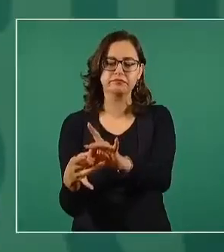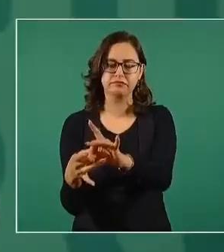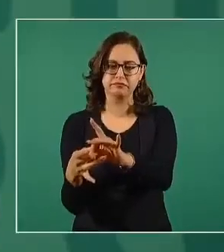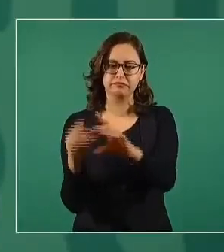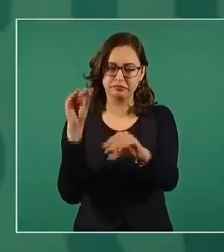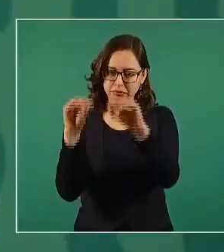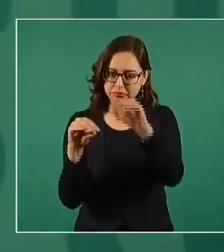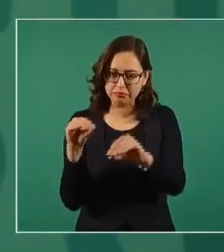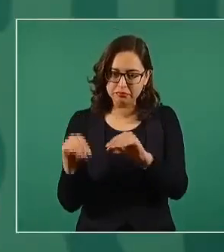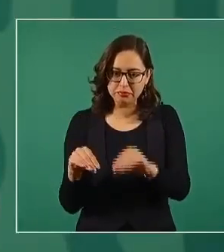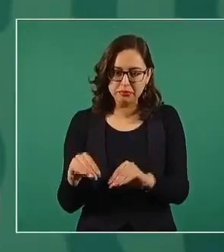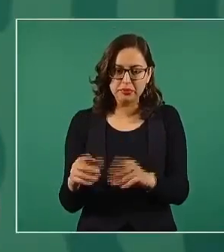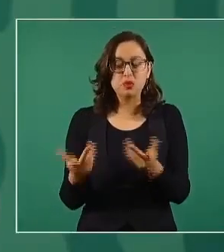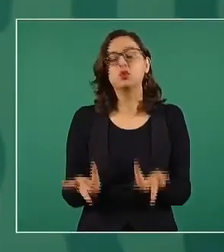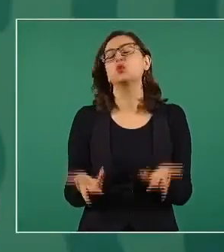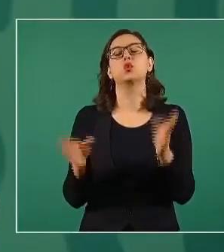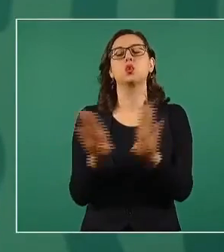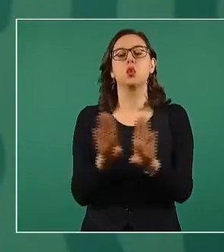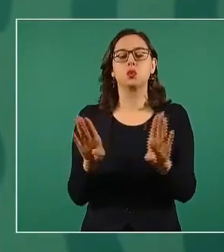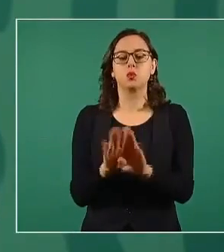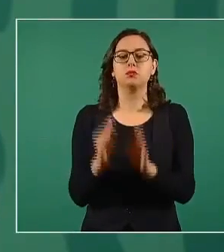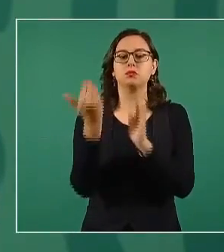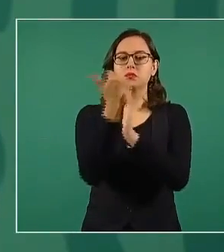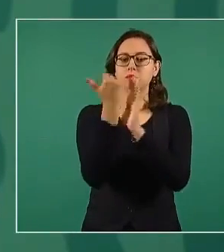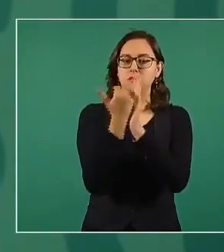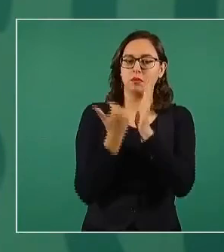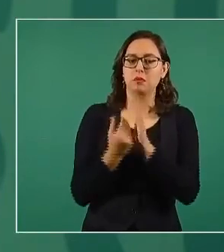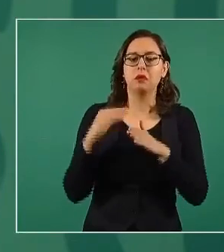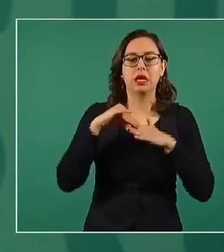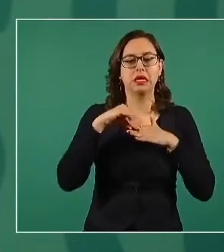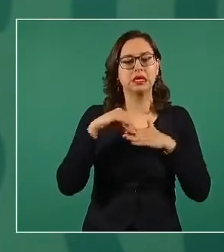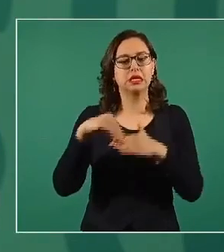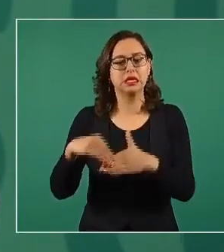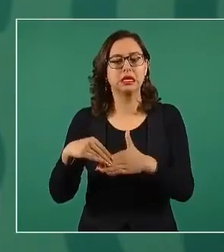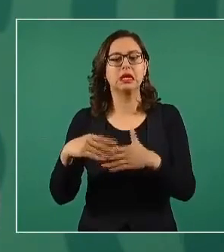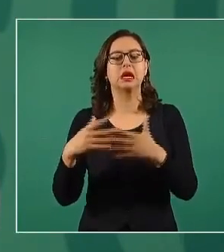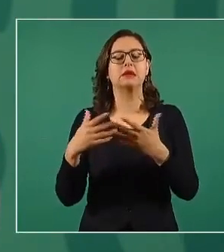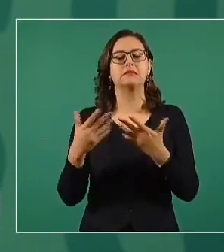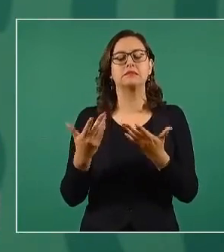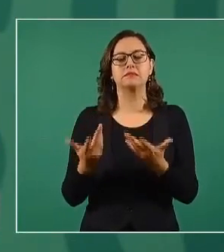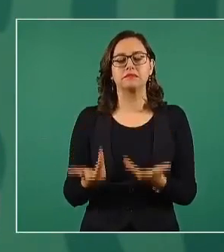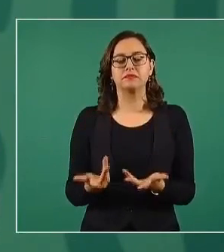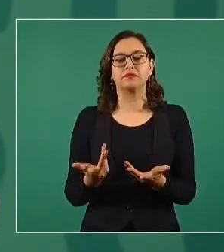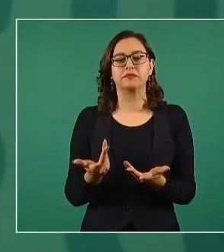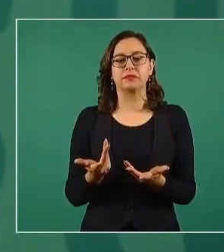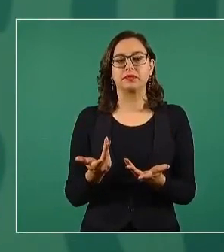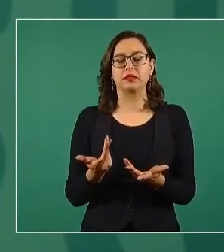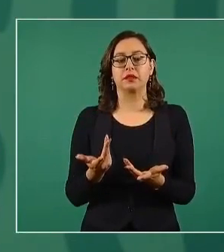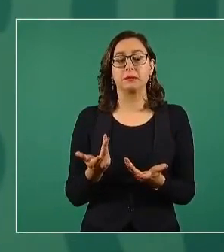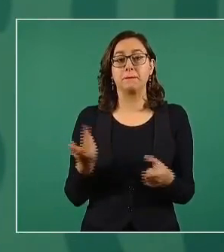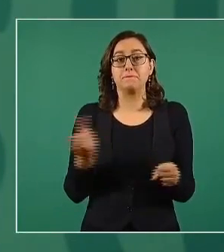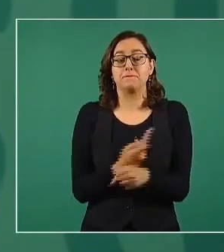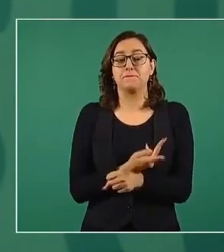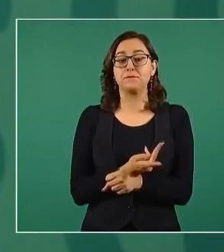través de manuales, guías, tratando de suplir, además de una